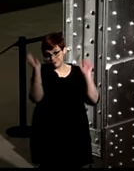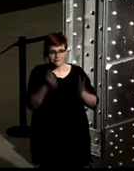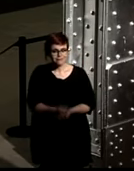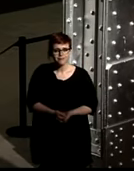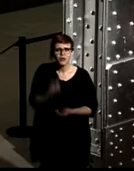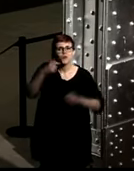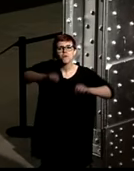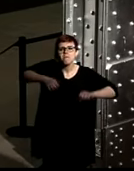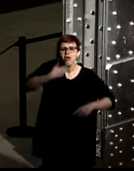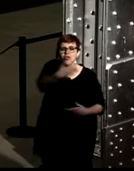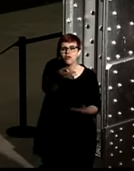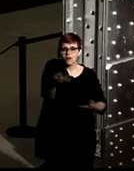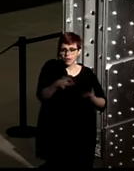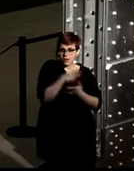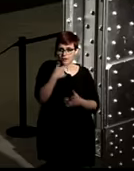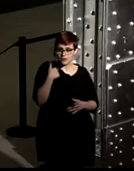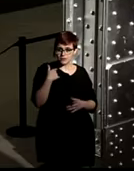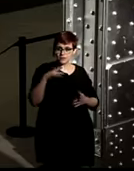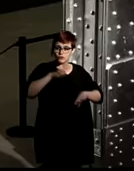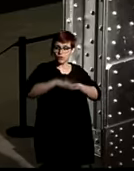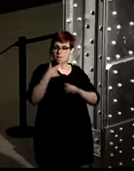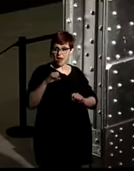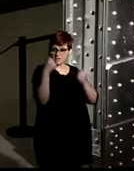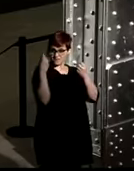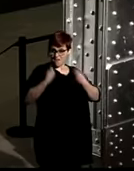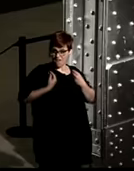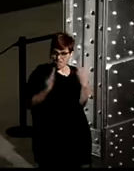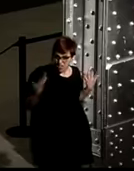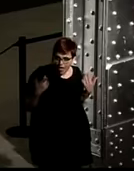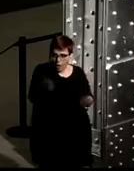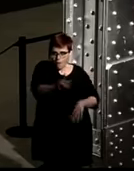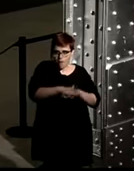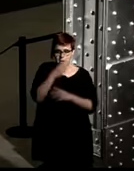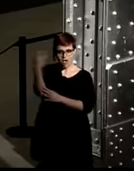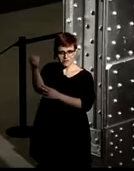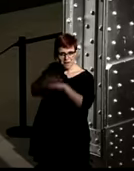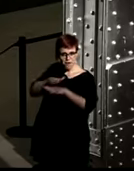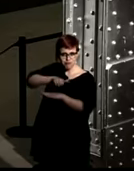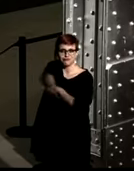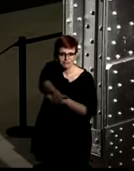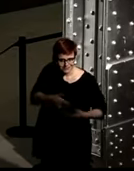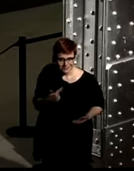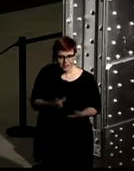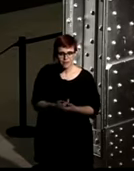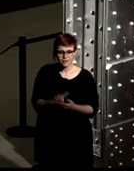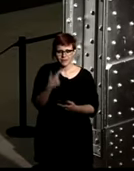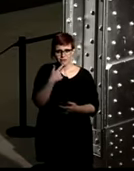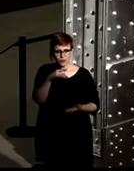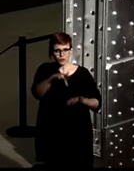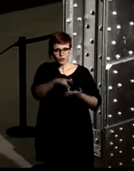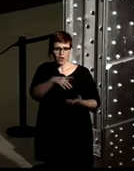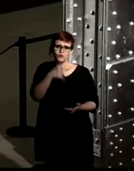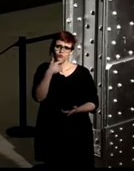vas a hacer de mayor? Conductor de ambulancia. ¿Para salvar vidas? Para saltarme los semáforos. Joder, qué sensación. ¿Qué tal, reina? Eres